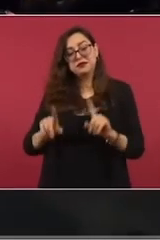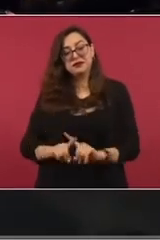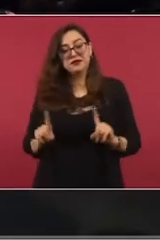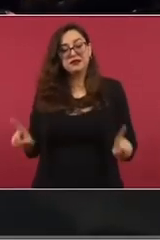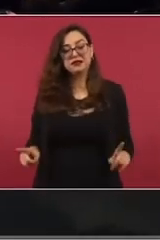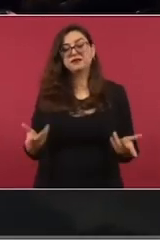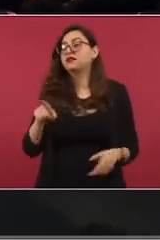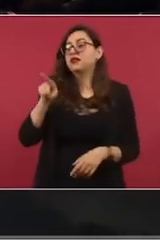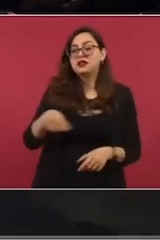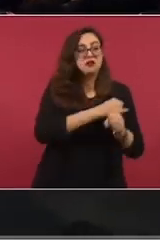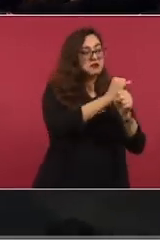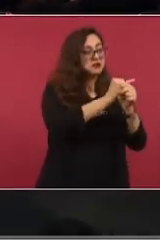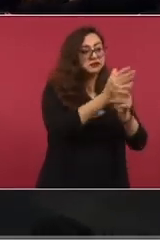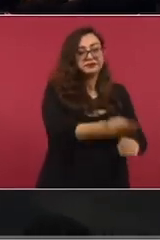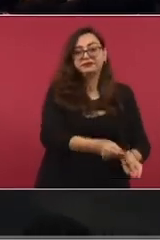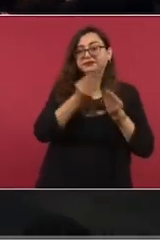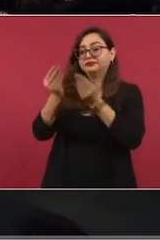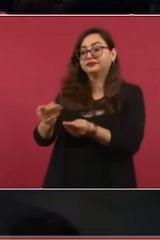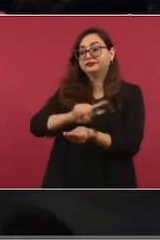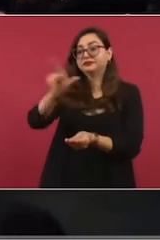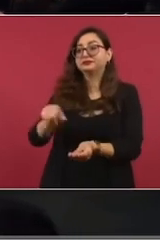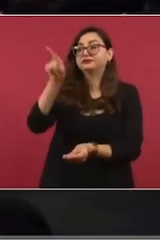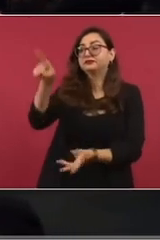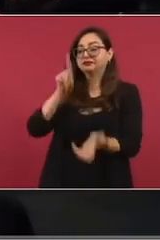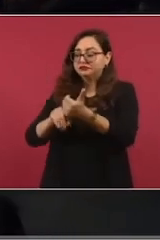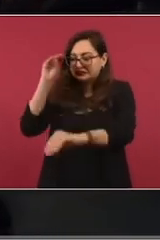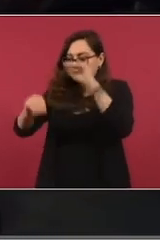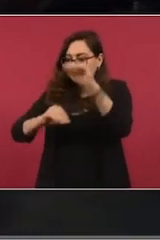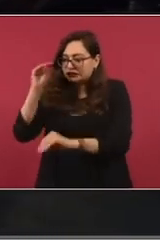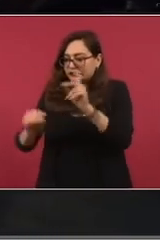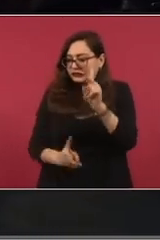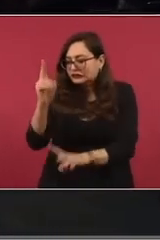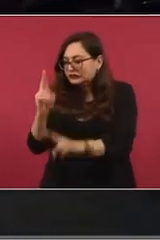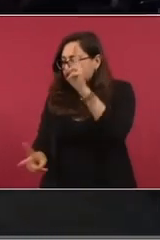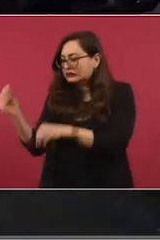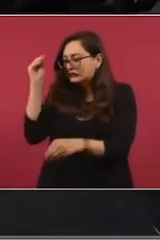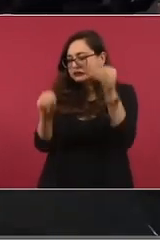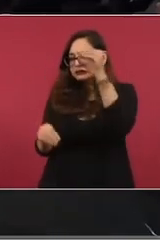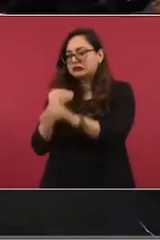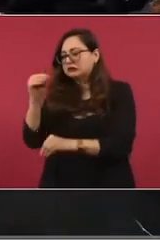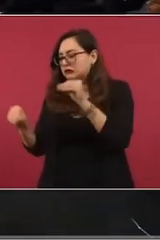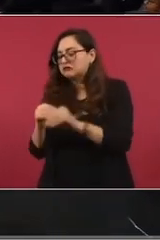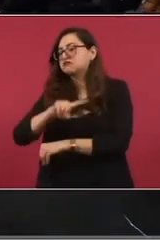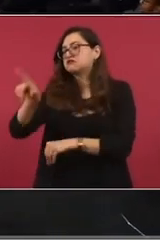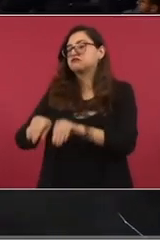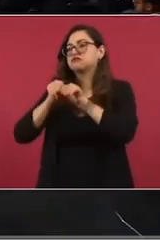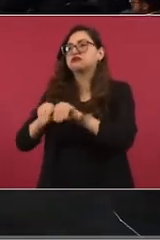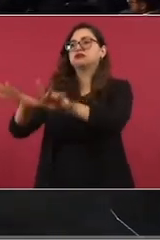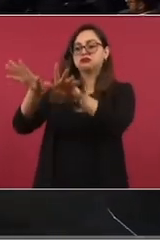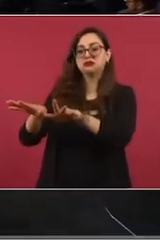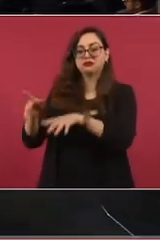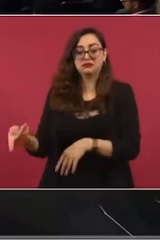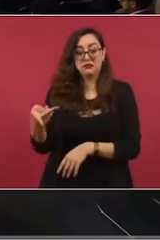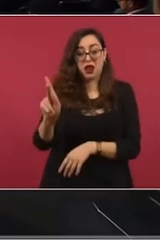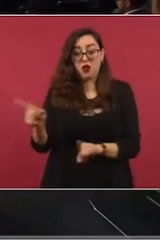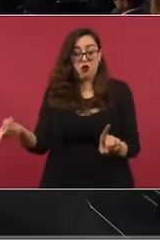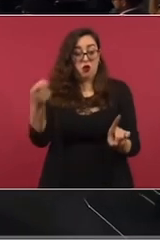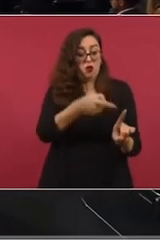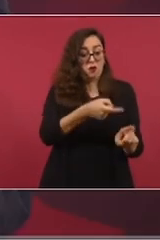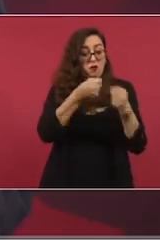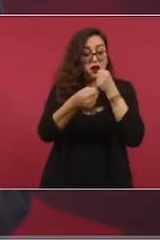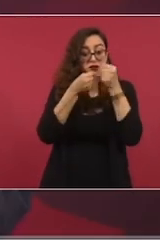de corte y confección y los conductores que ya le agregan no y empiezan a